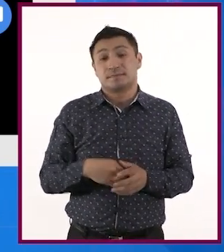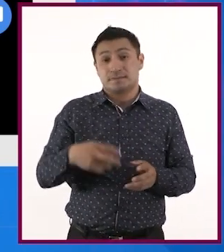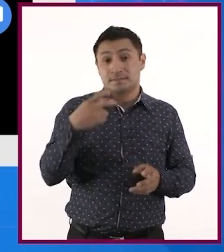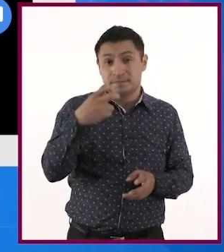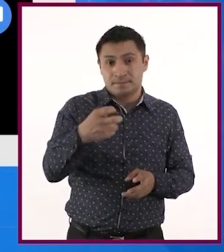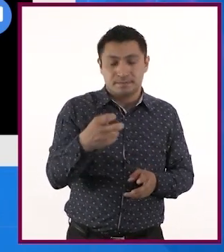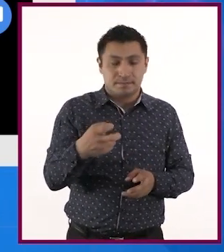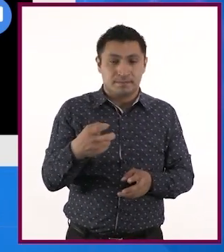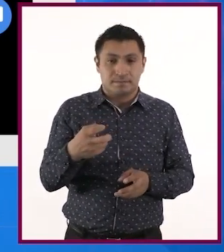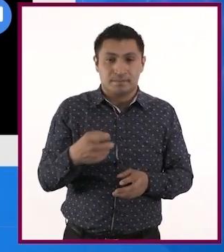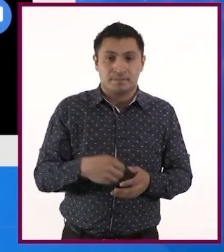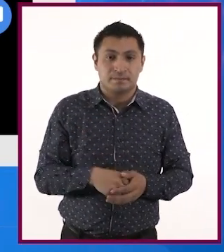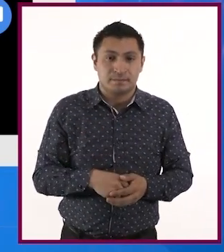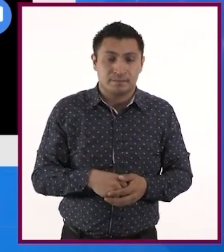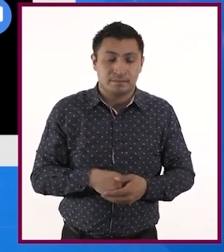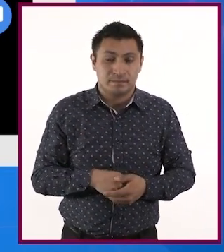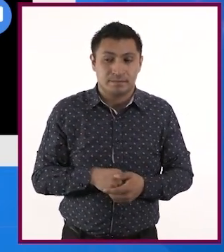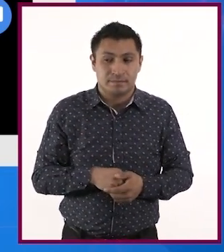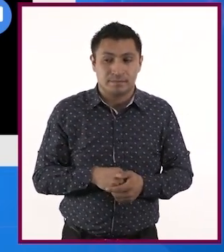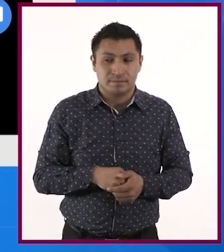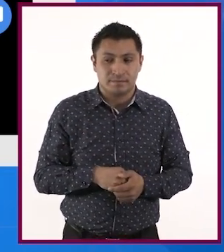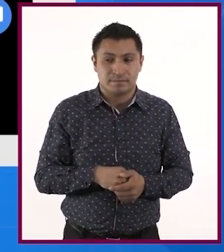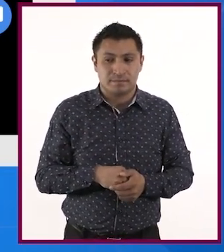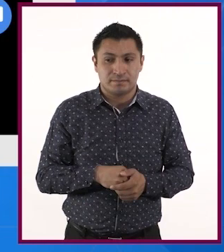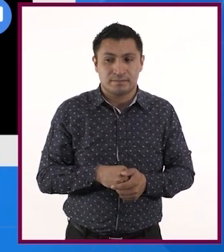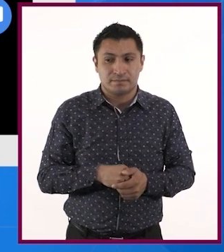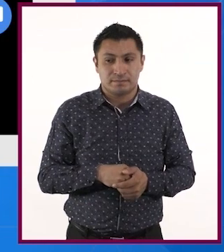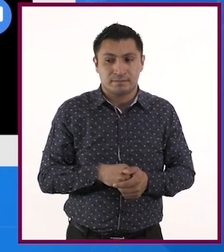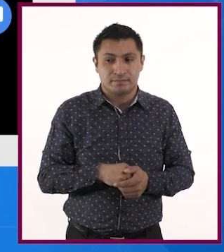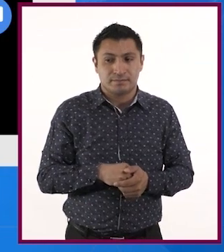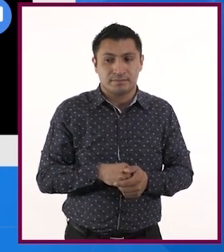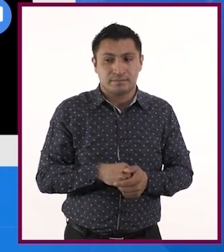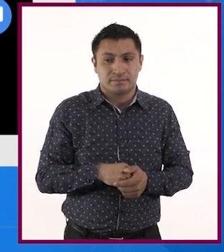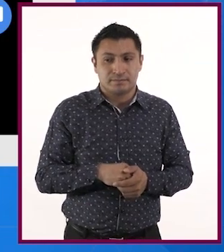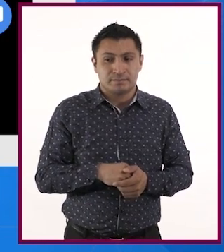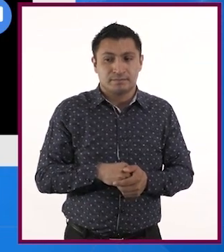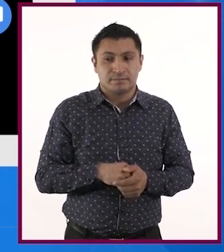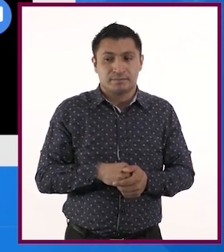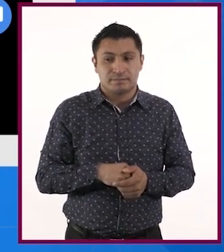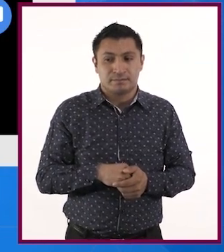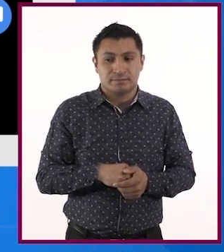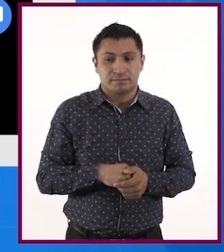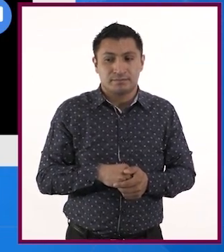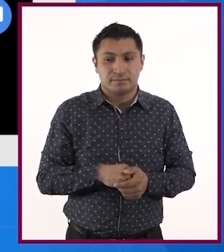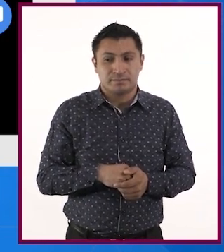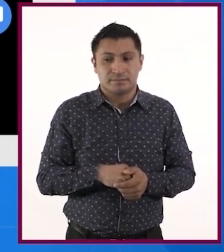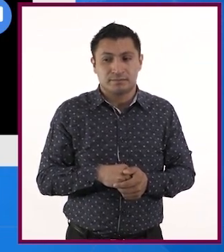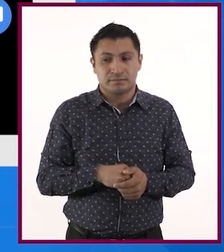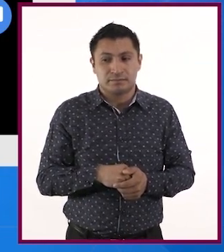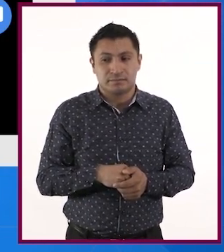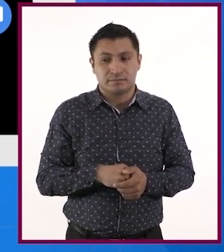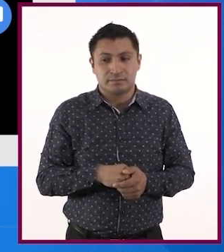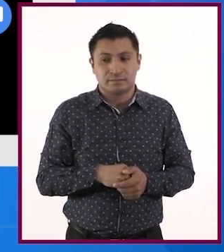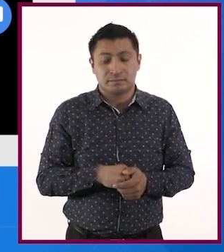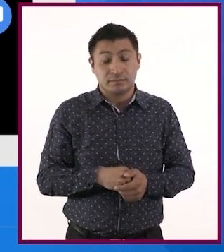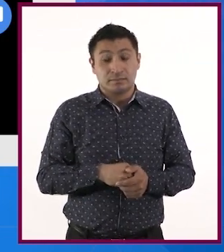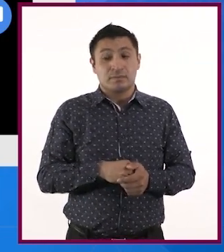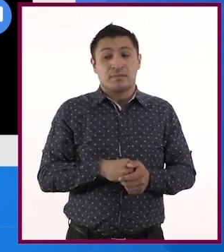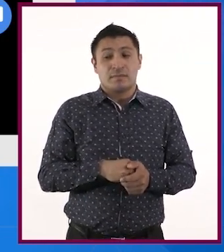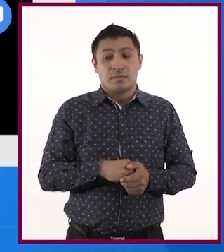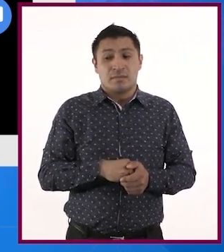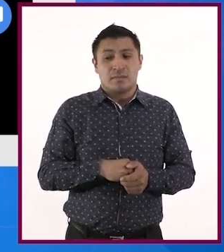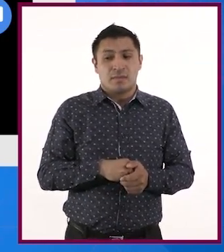indicadores a nivel de dinámicas, no nada más religiosas, sino también culturales y también